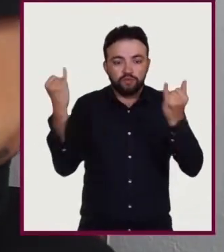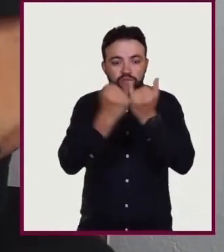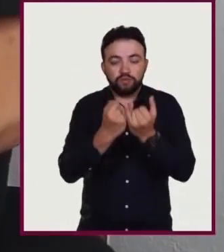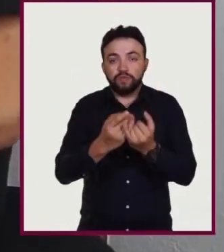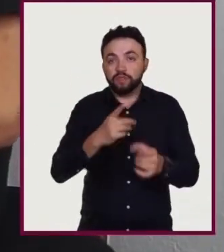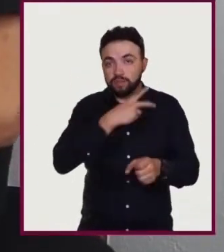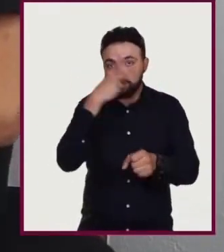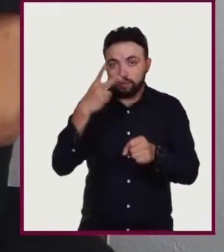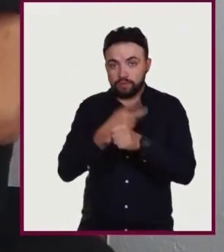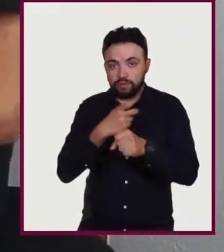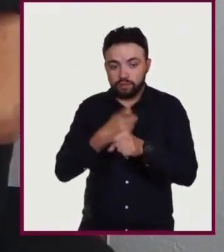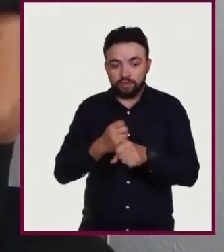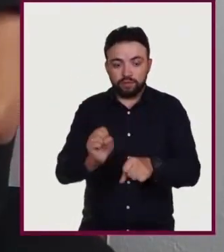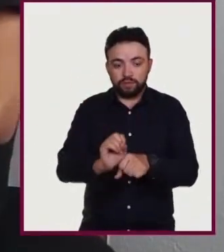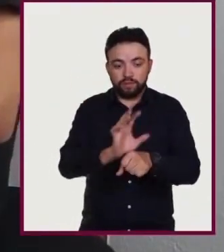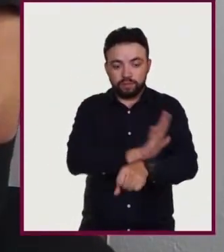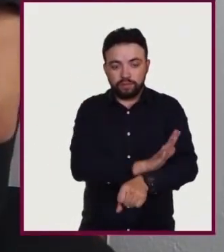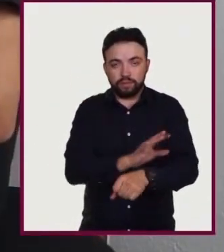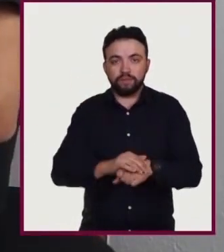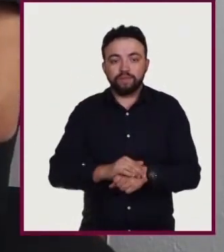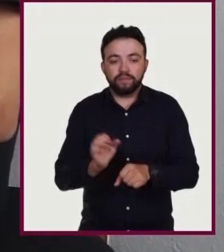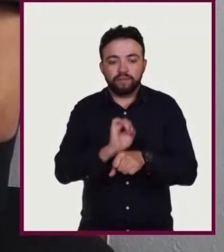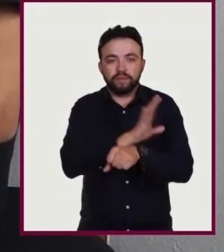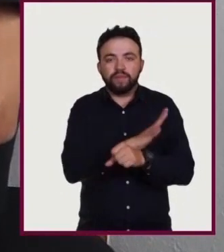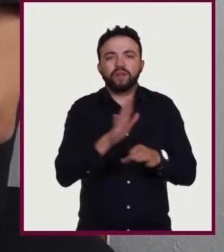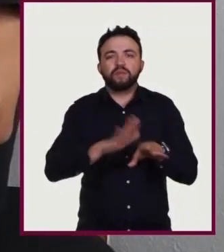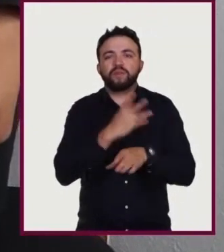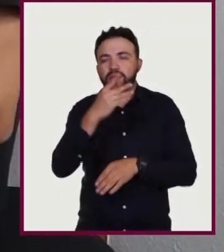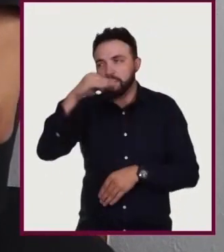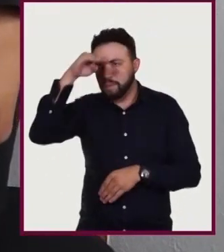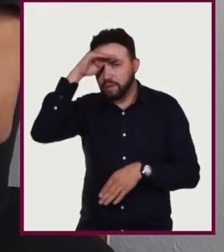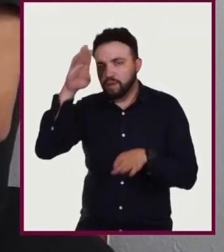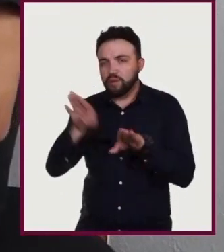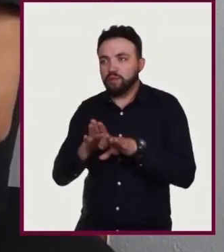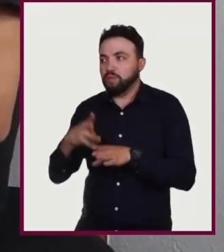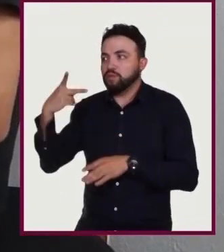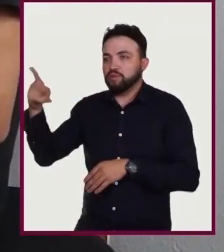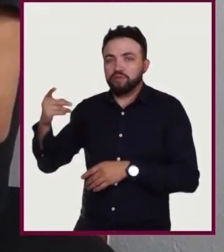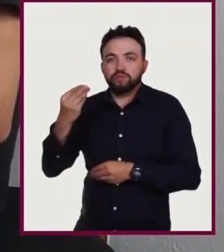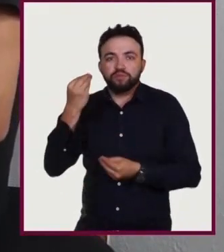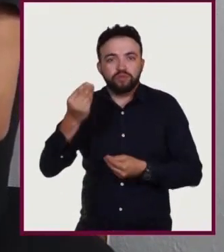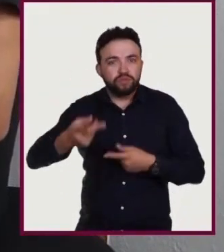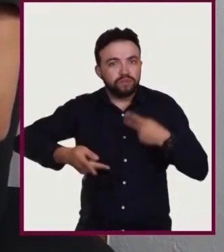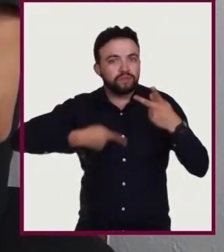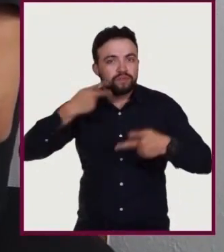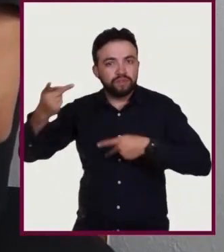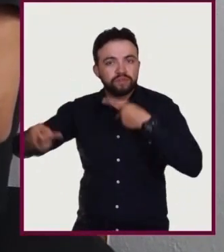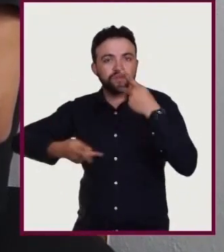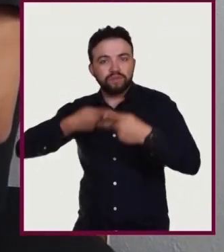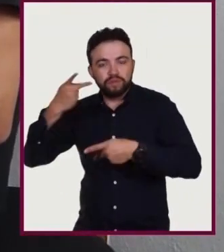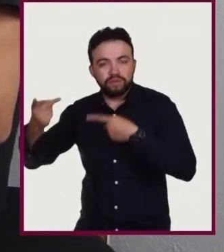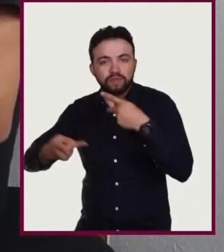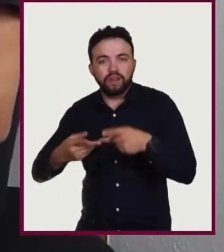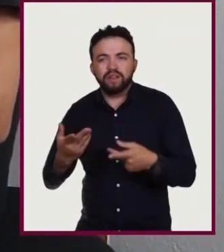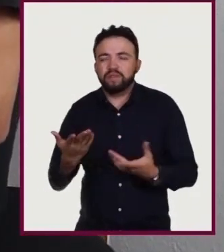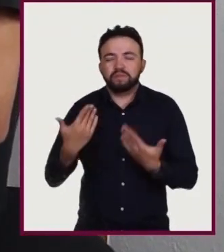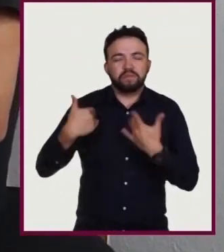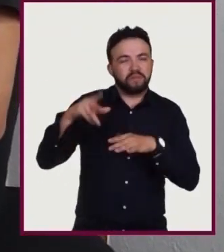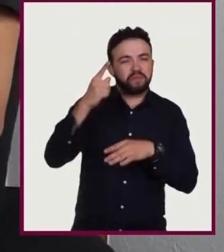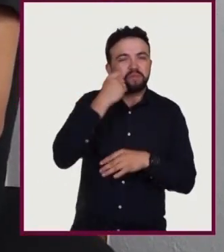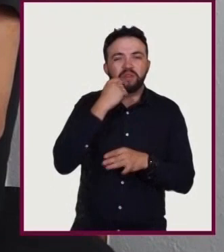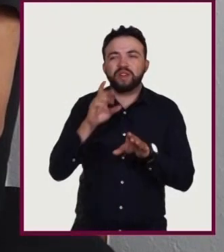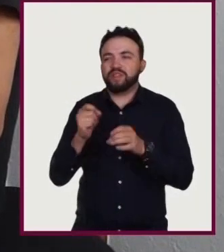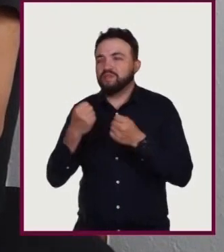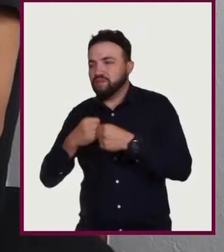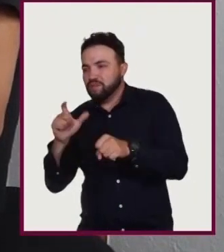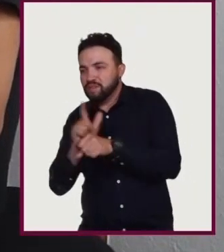pandemia, ¿no? La pandemia pensada como una tendencia de conversación. Más allá de las implicaciones sociales y de salud que